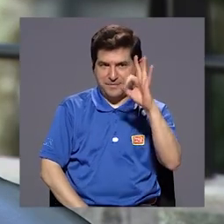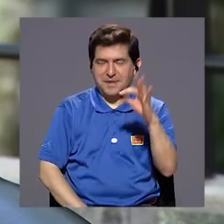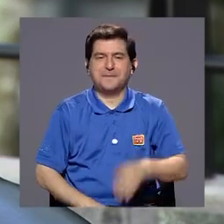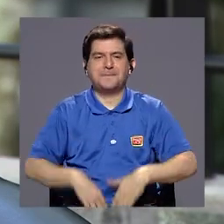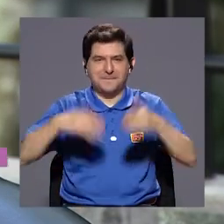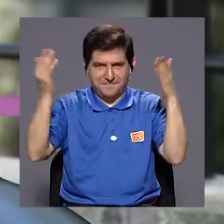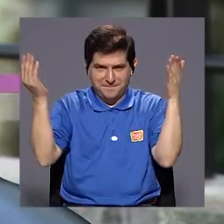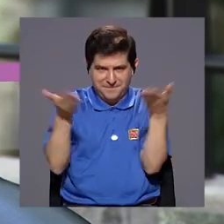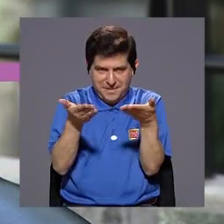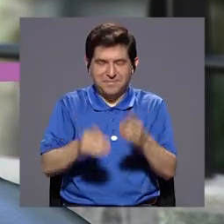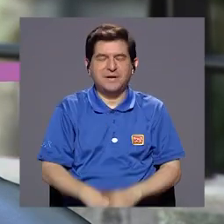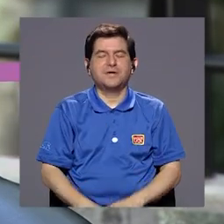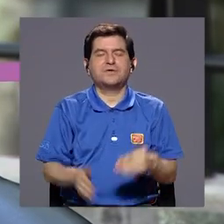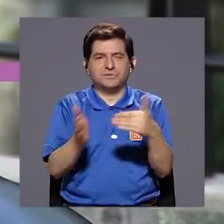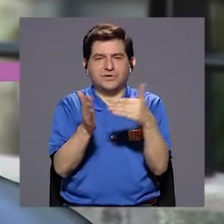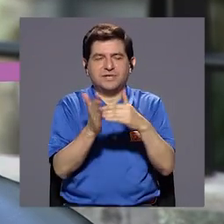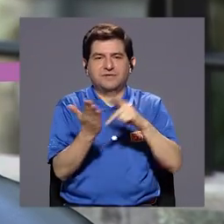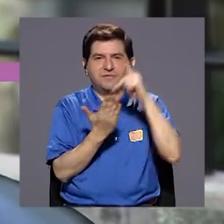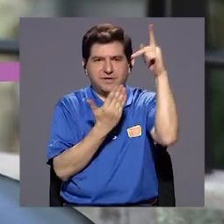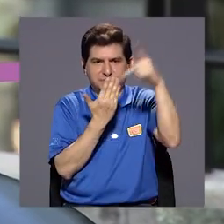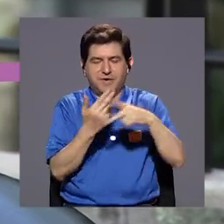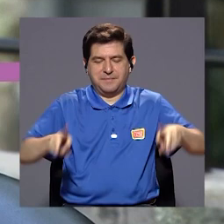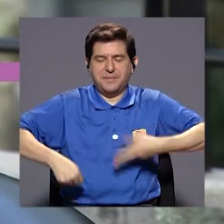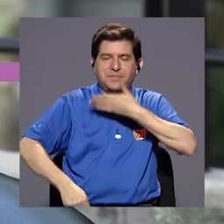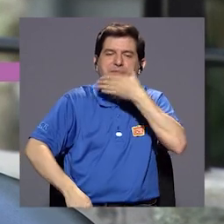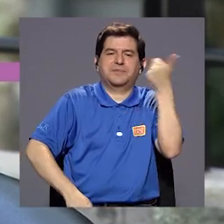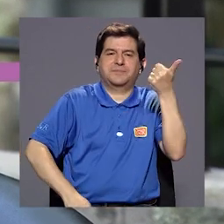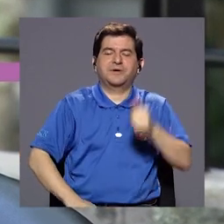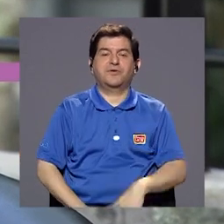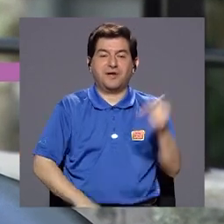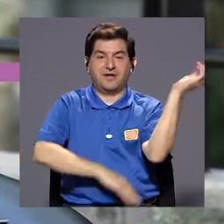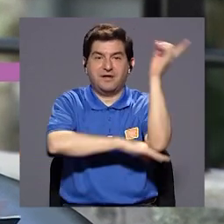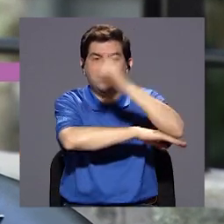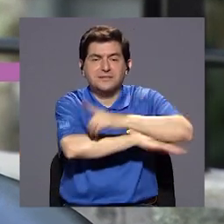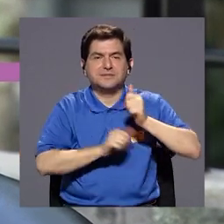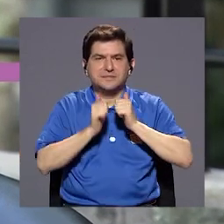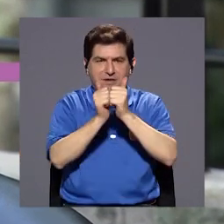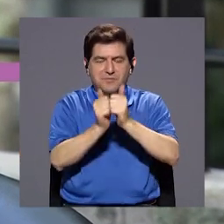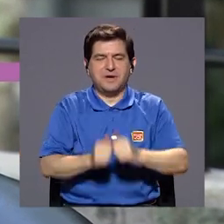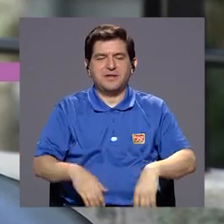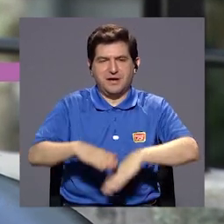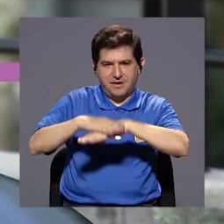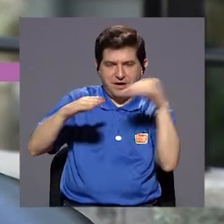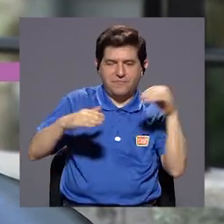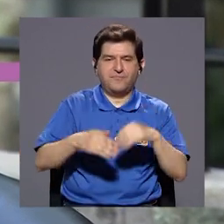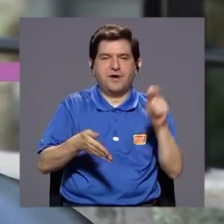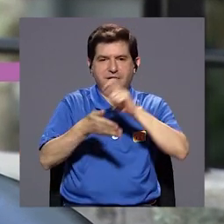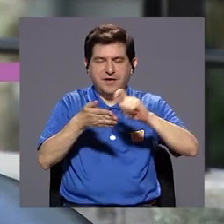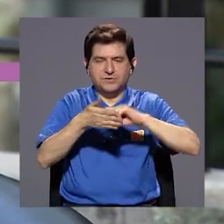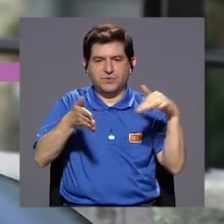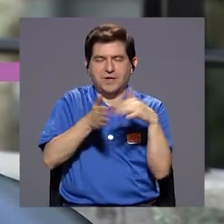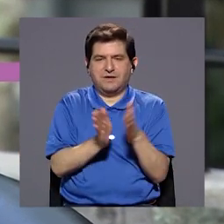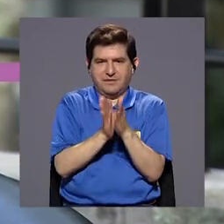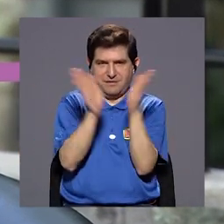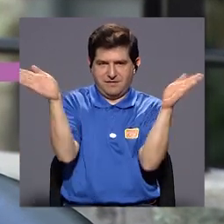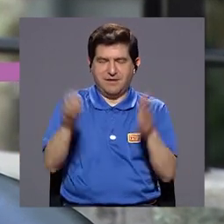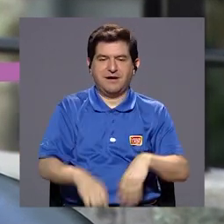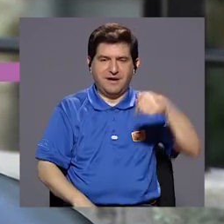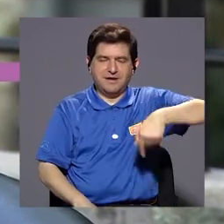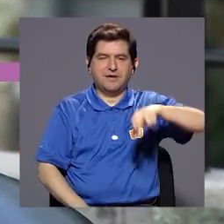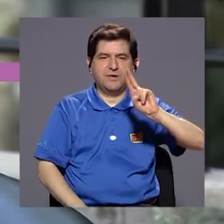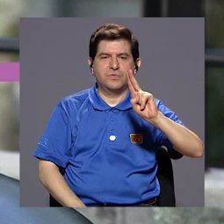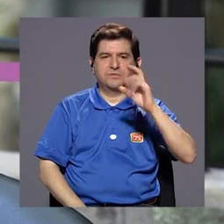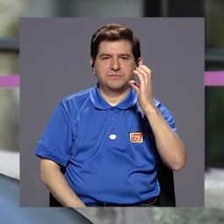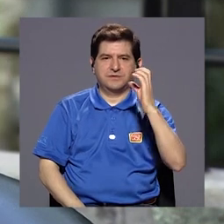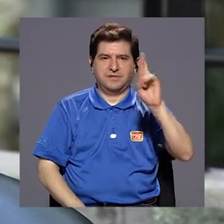Hola, ¿qué tal? Bienvenidos y bienvenidas una vez más a su programa Vivir Mejor. El día de hoy les acompañamos desde las afueras de la Escuela de Estudios Generales